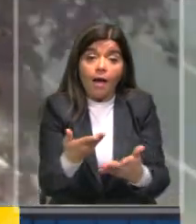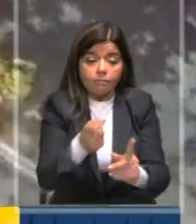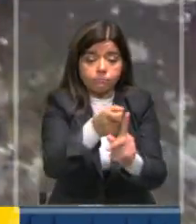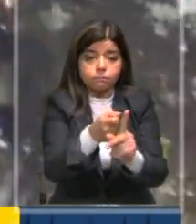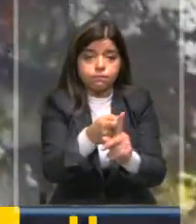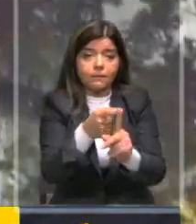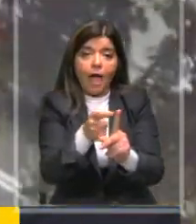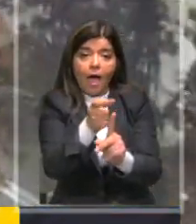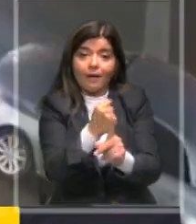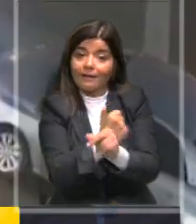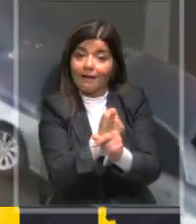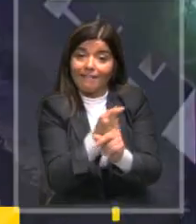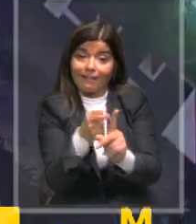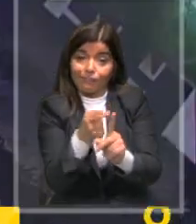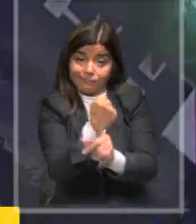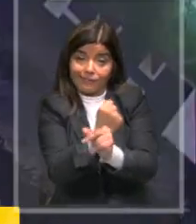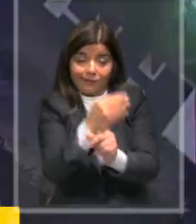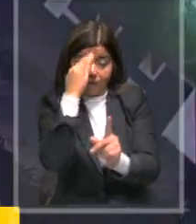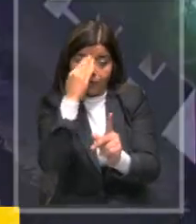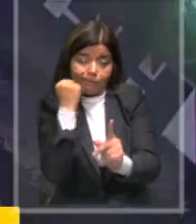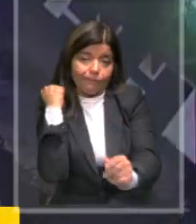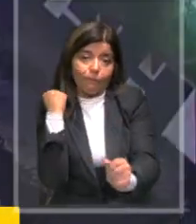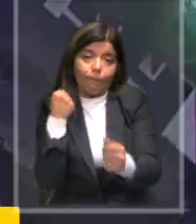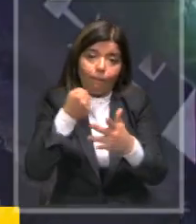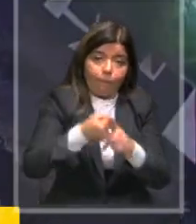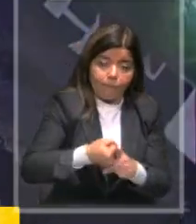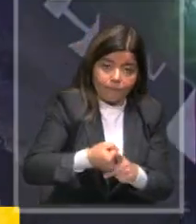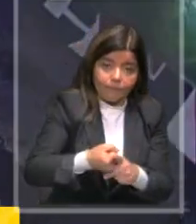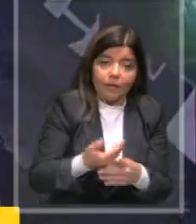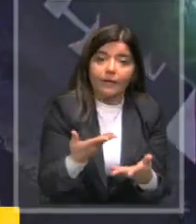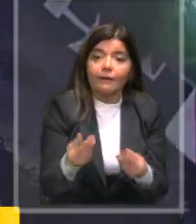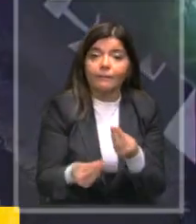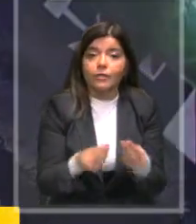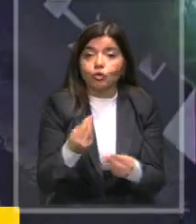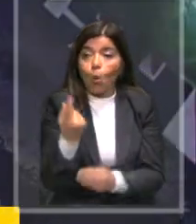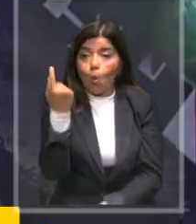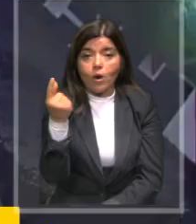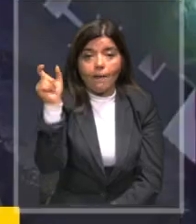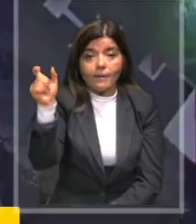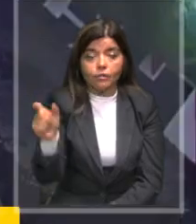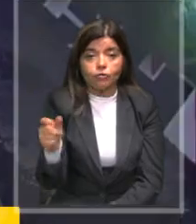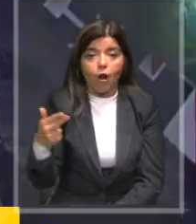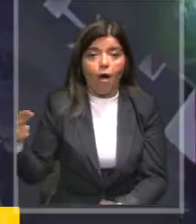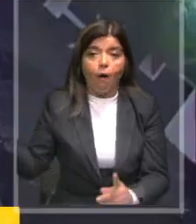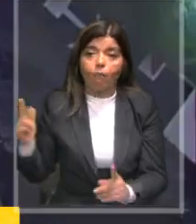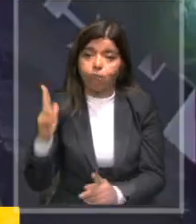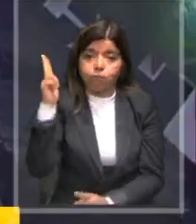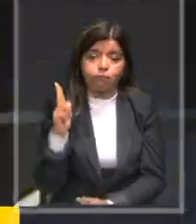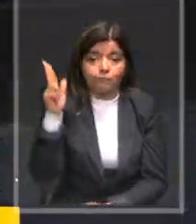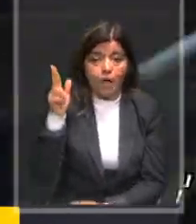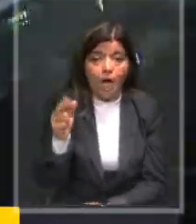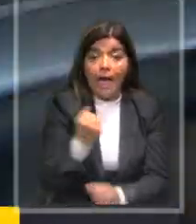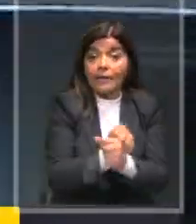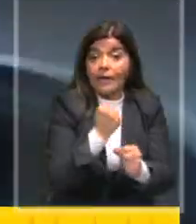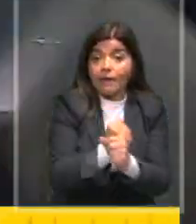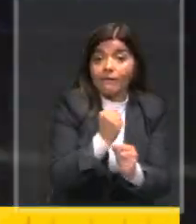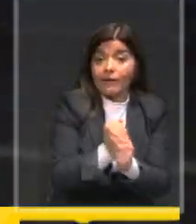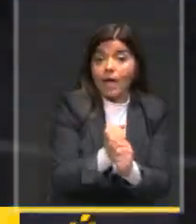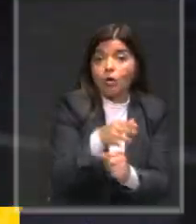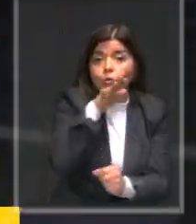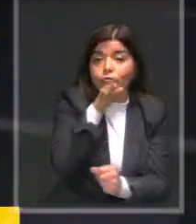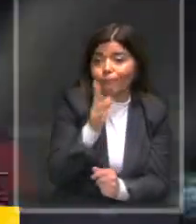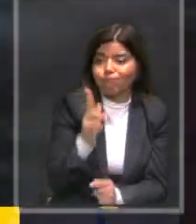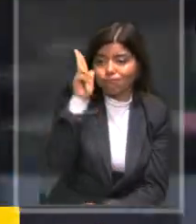cuando estaban intentando controlar a esta persona. Como saldo, hay un delincuente que resultó baleado, puesto que los carabineros tuvieron que hacer uso